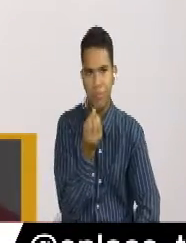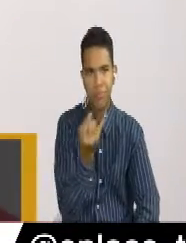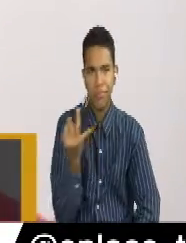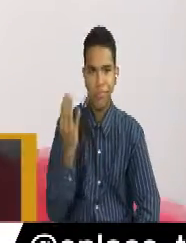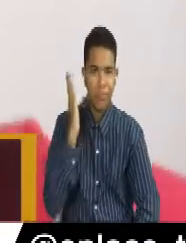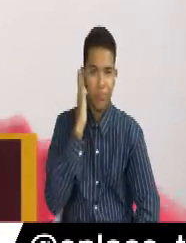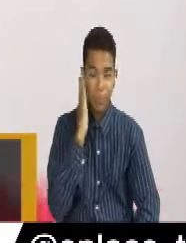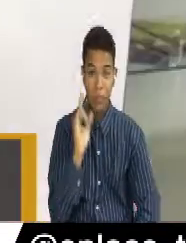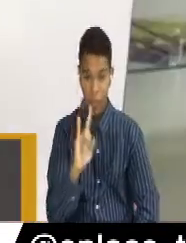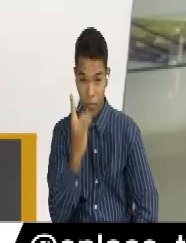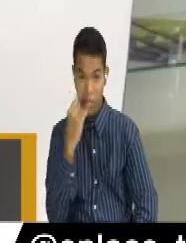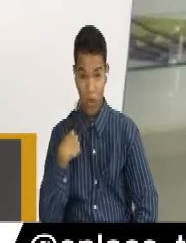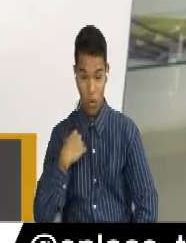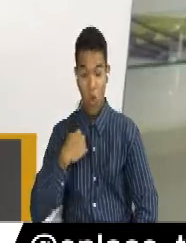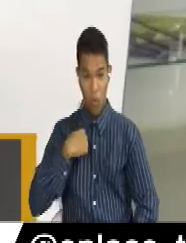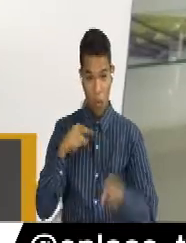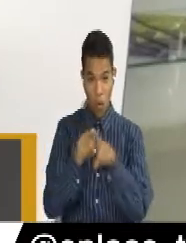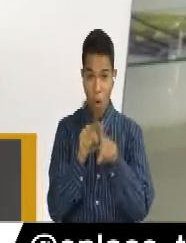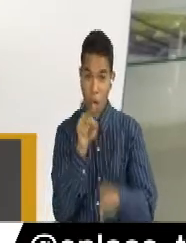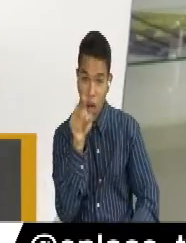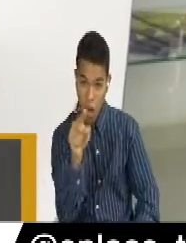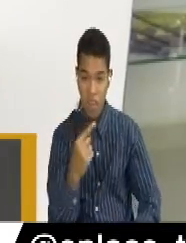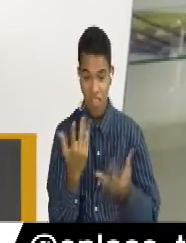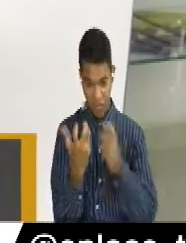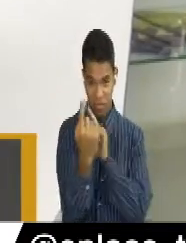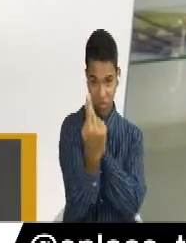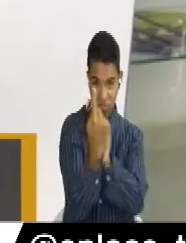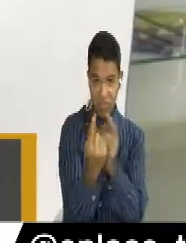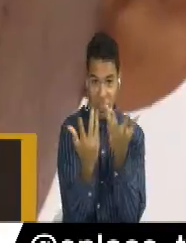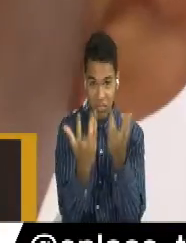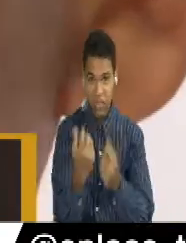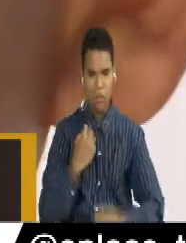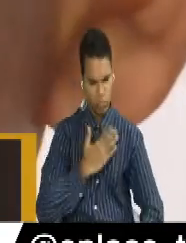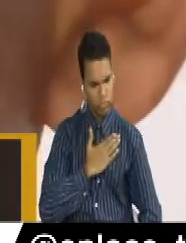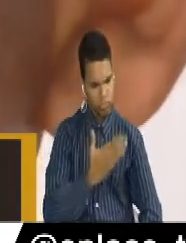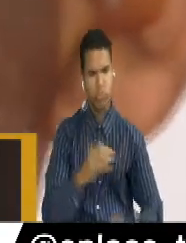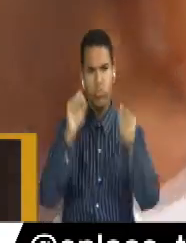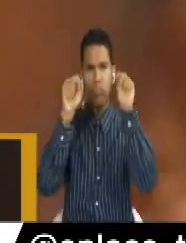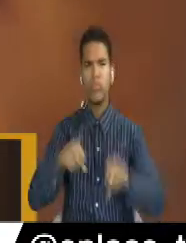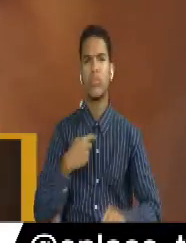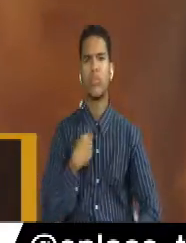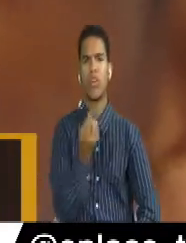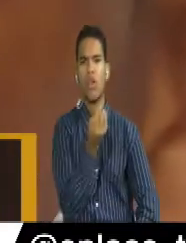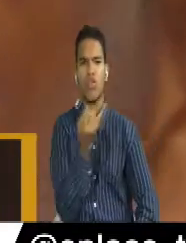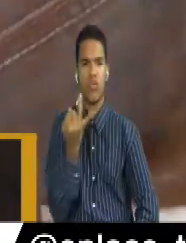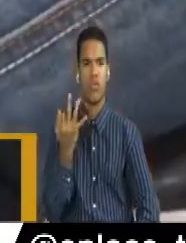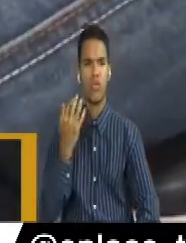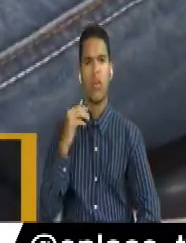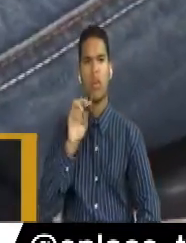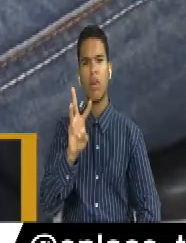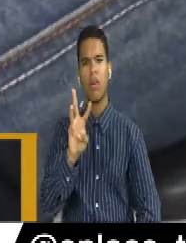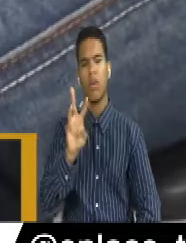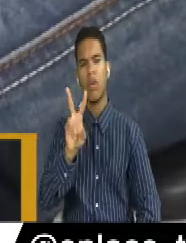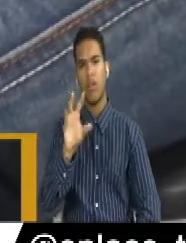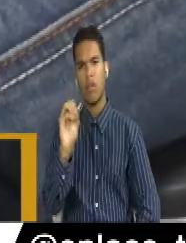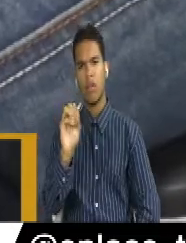está viendo esta nota y quiere reencontrarse con su hermano, puede hacerlo comunicándose al número telefónico